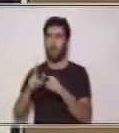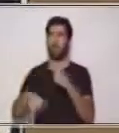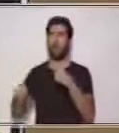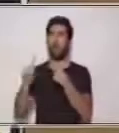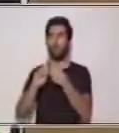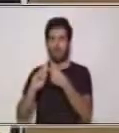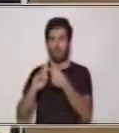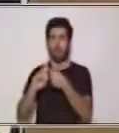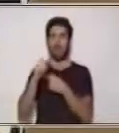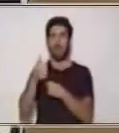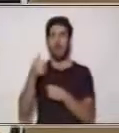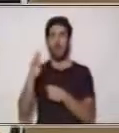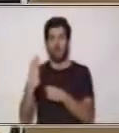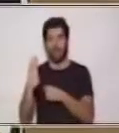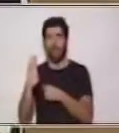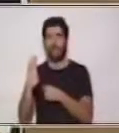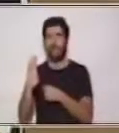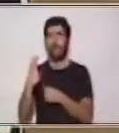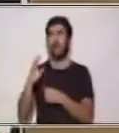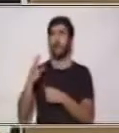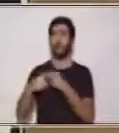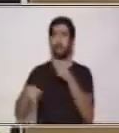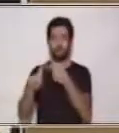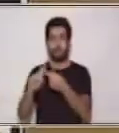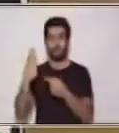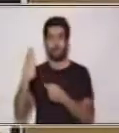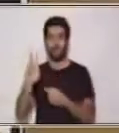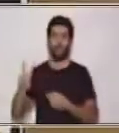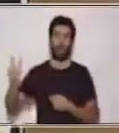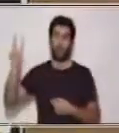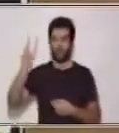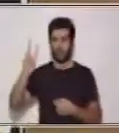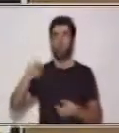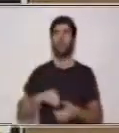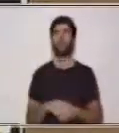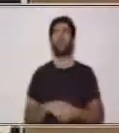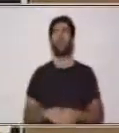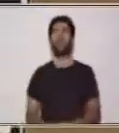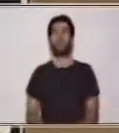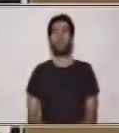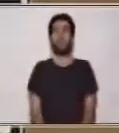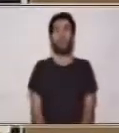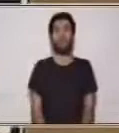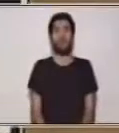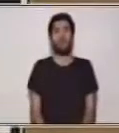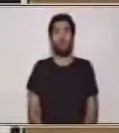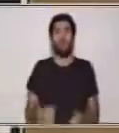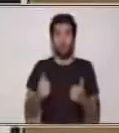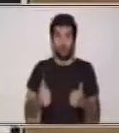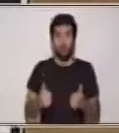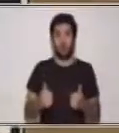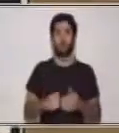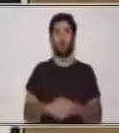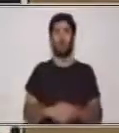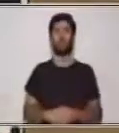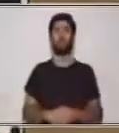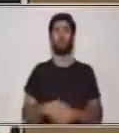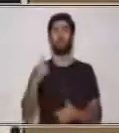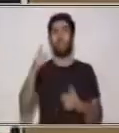más la multiplicación de las raíces, más la última al cuadrado. Entonces, paso